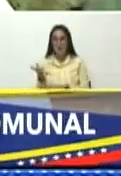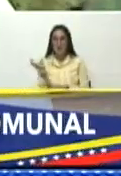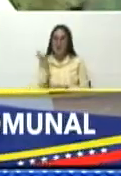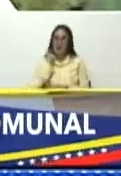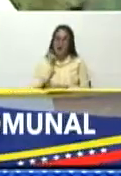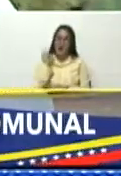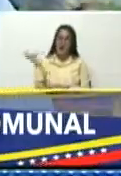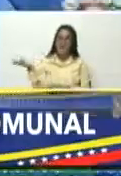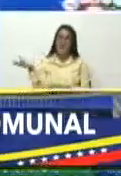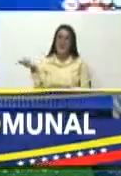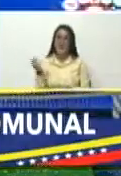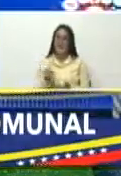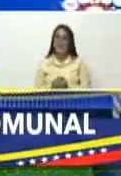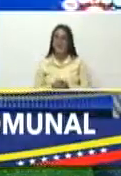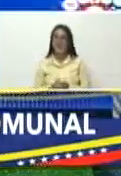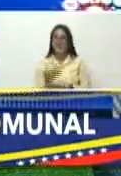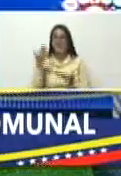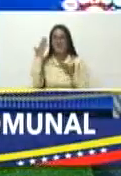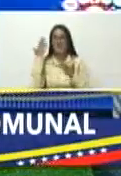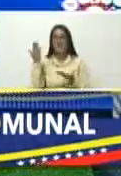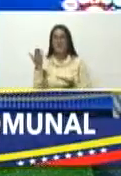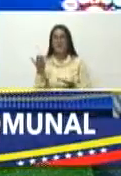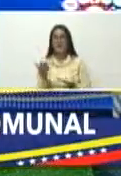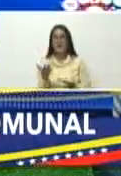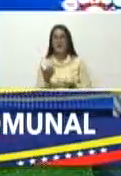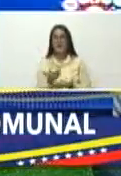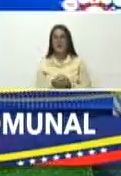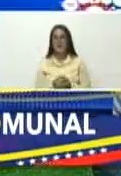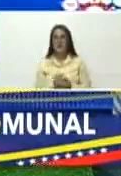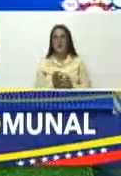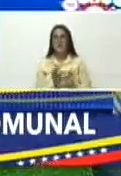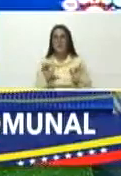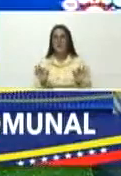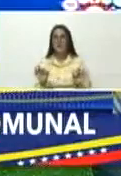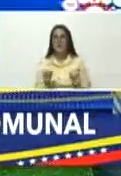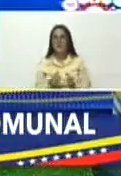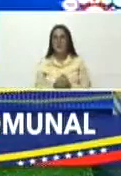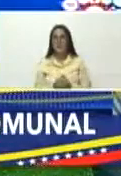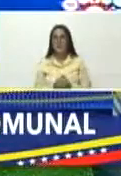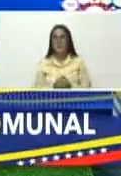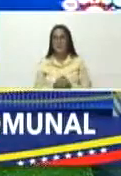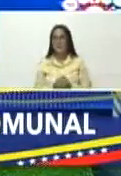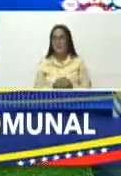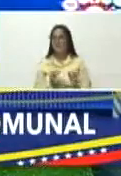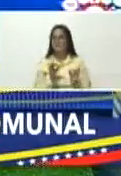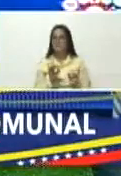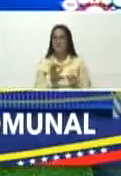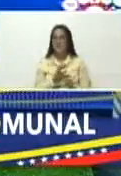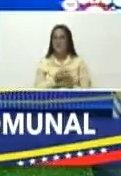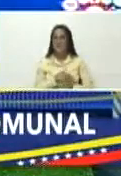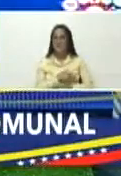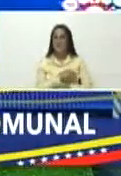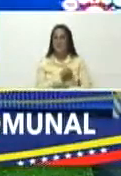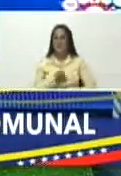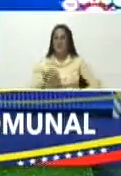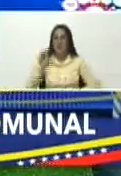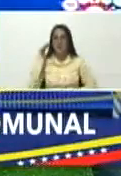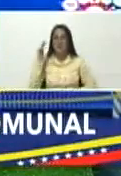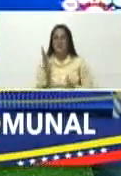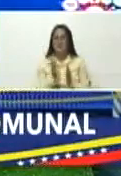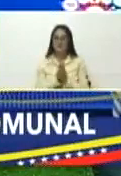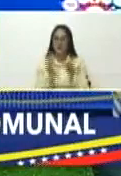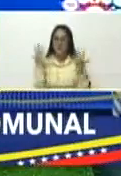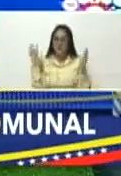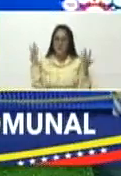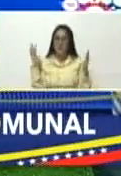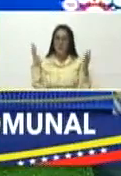compañeros. Quiero saludar de manera muy especial a la oficialidad de la Fuerza Armada y pedir un